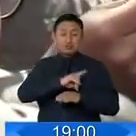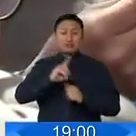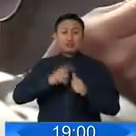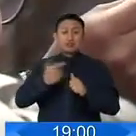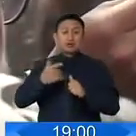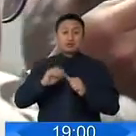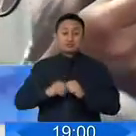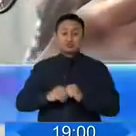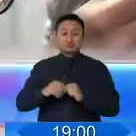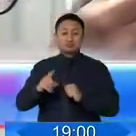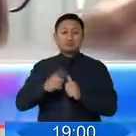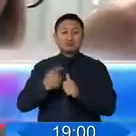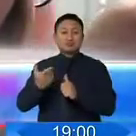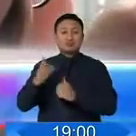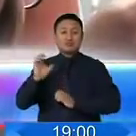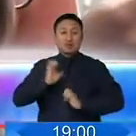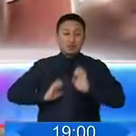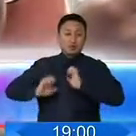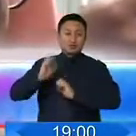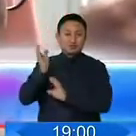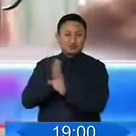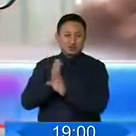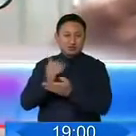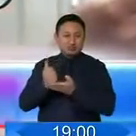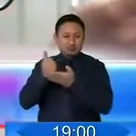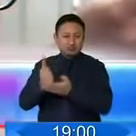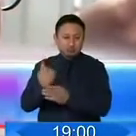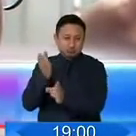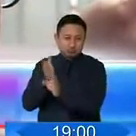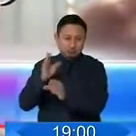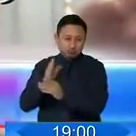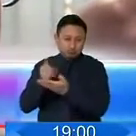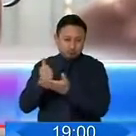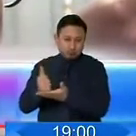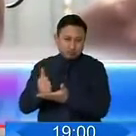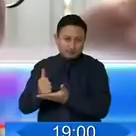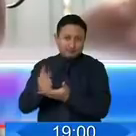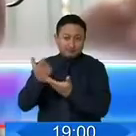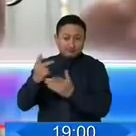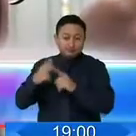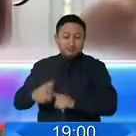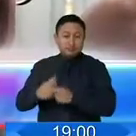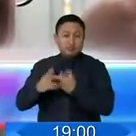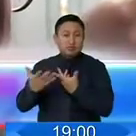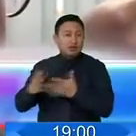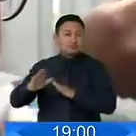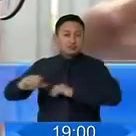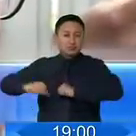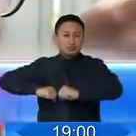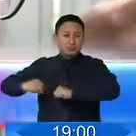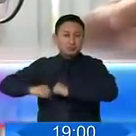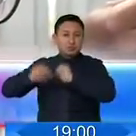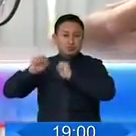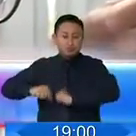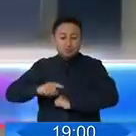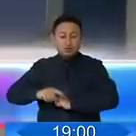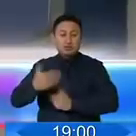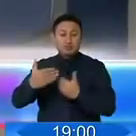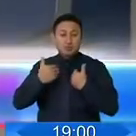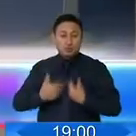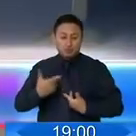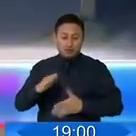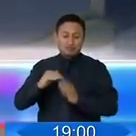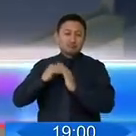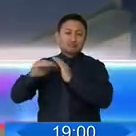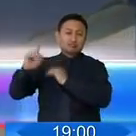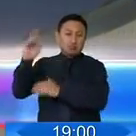su situación emocional, su situación psicológica y principalmente comenzar las gestiones para poder hacer la repatriación. El